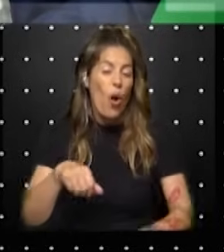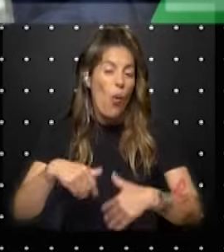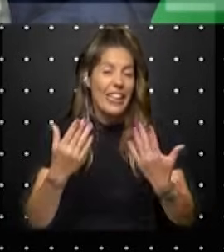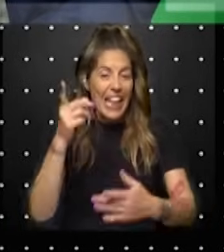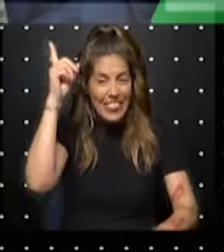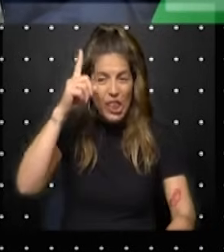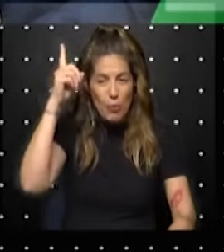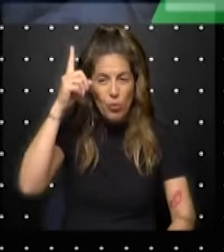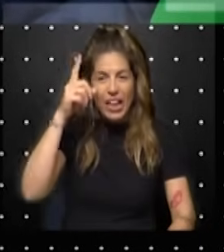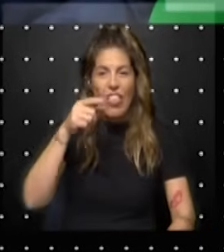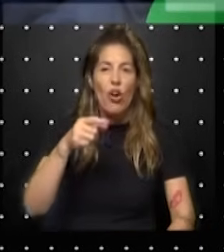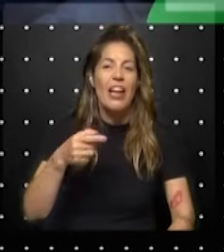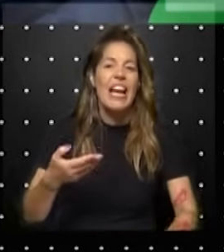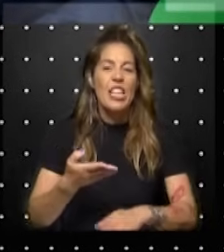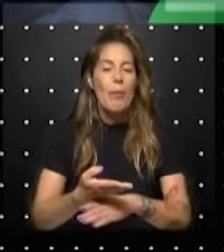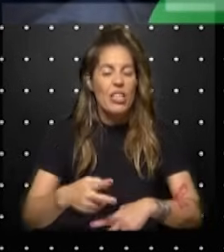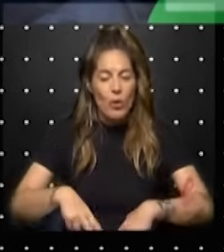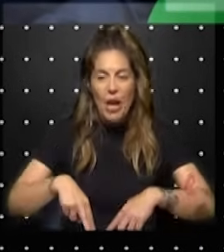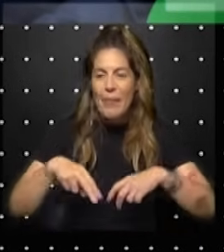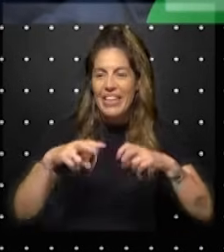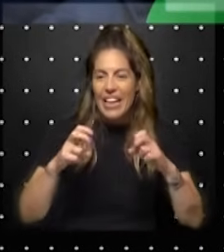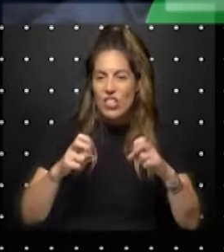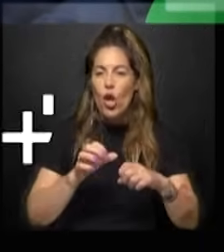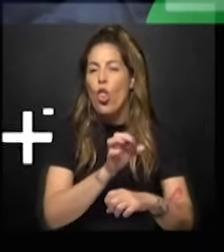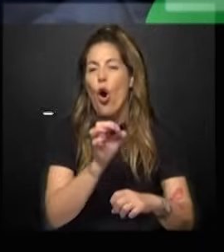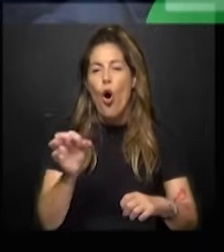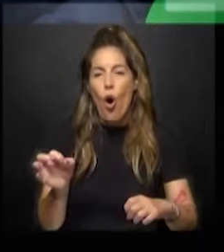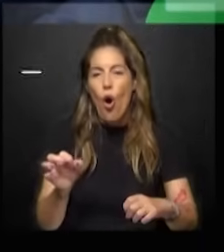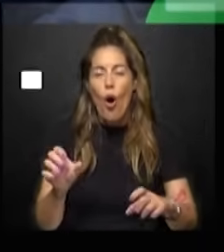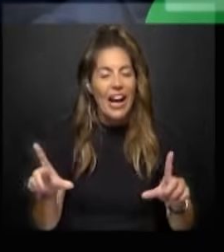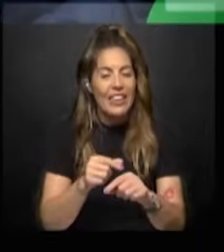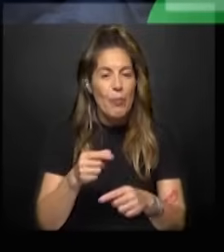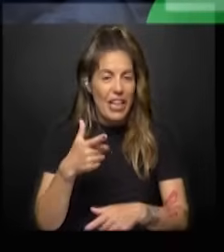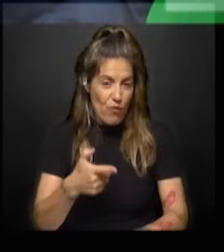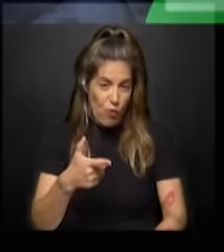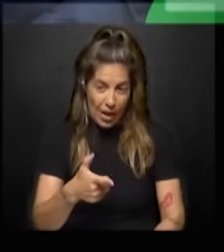haya llamado a una investigación o al cese de fuego.